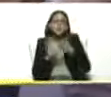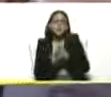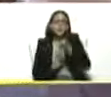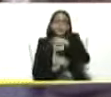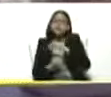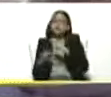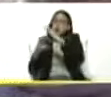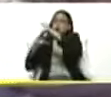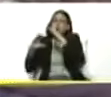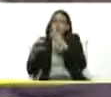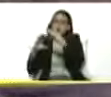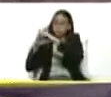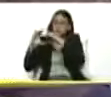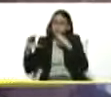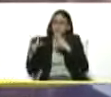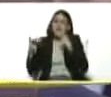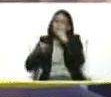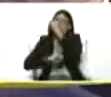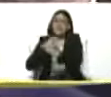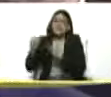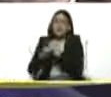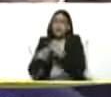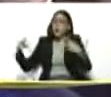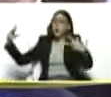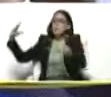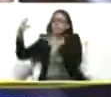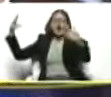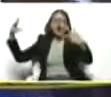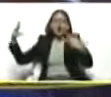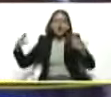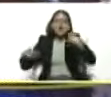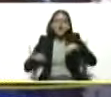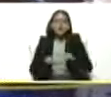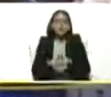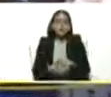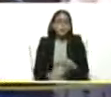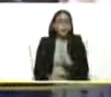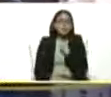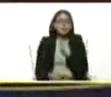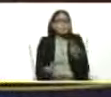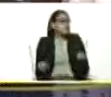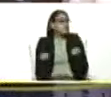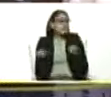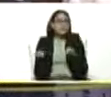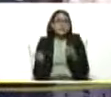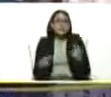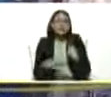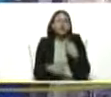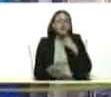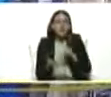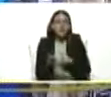y quien lo dice lo sabe bien, porque me tocó contar hasta el último centavo